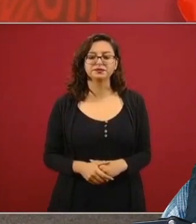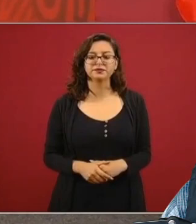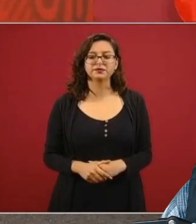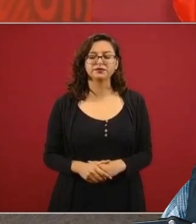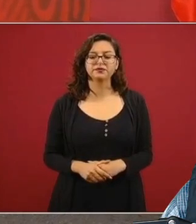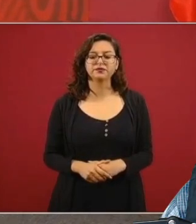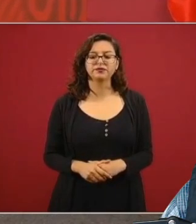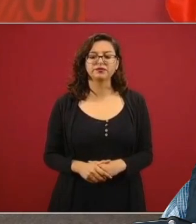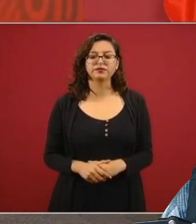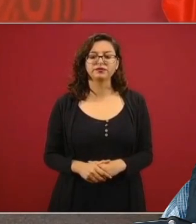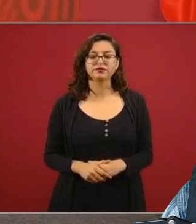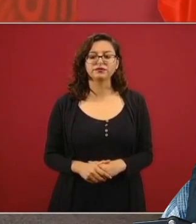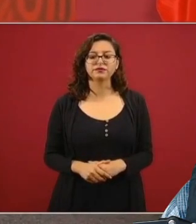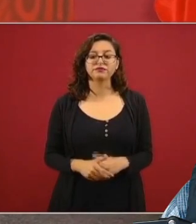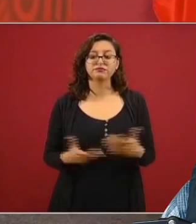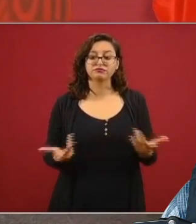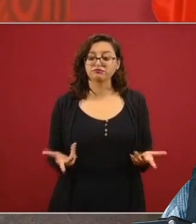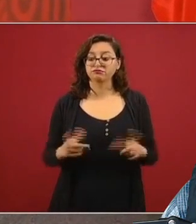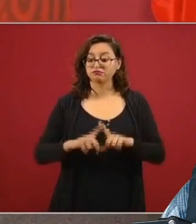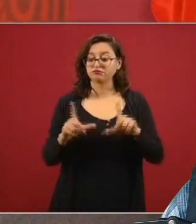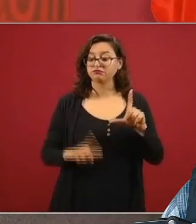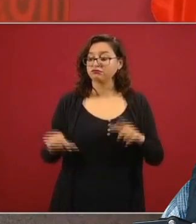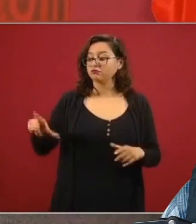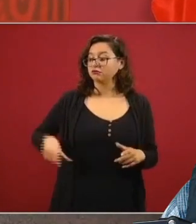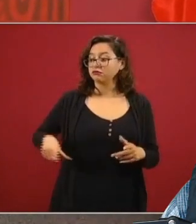y hacer valer el Estado de Derecho